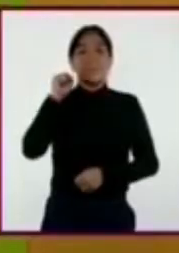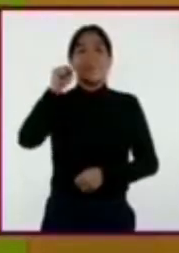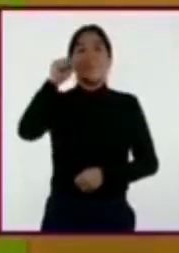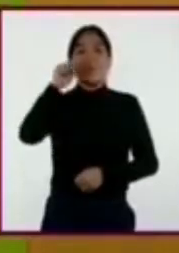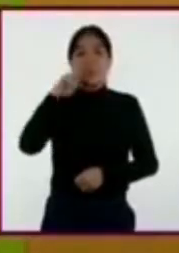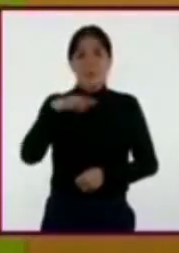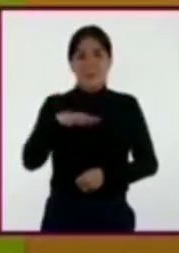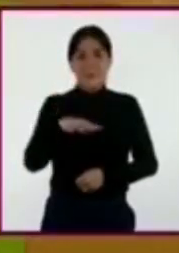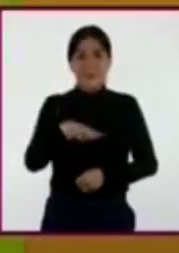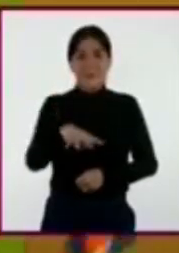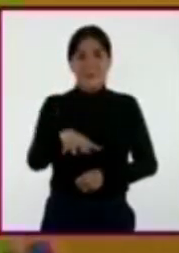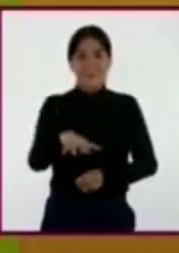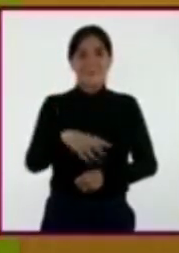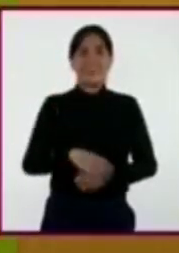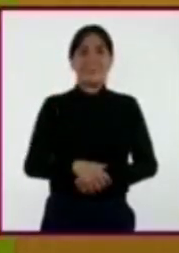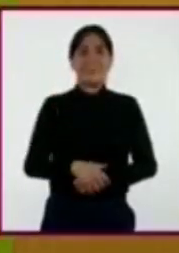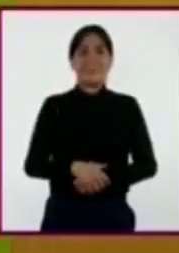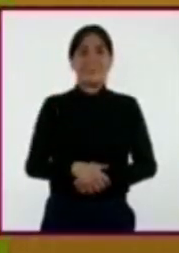Exhalamos.